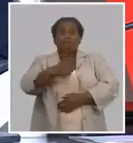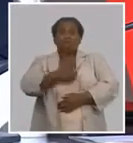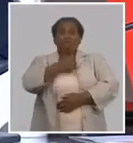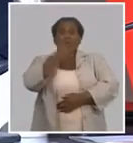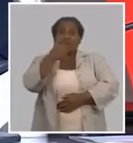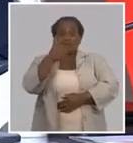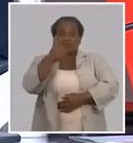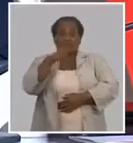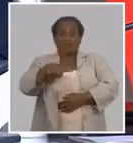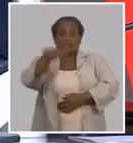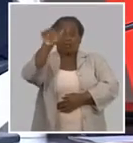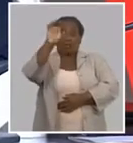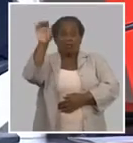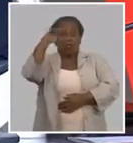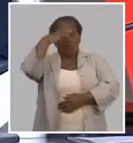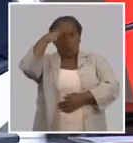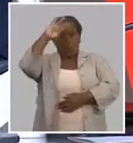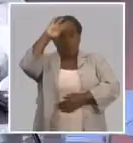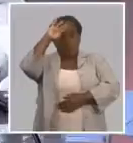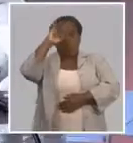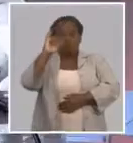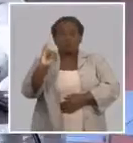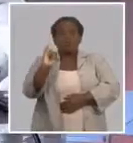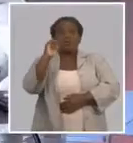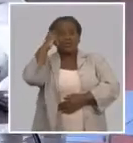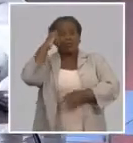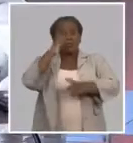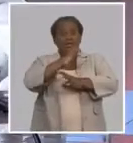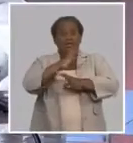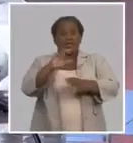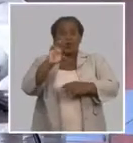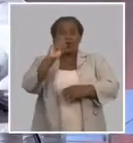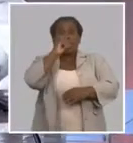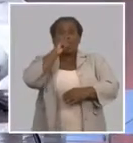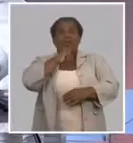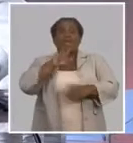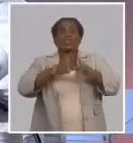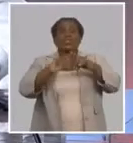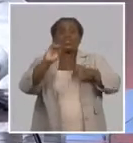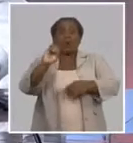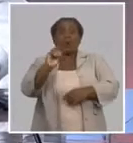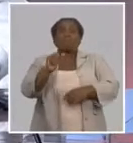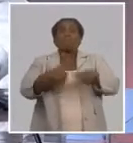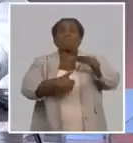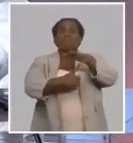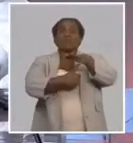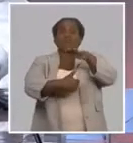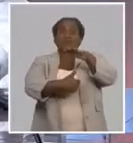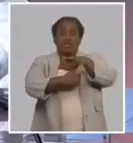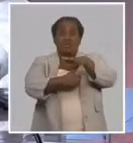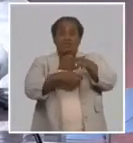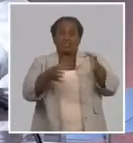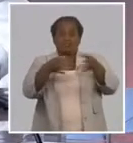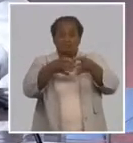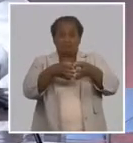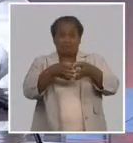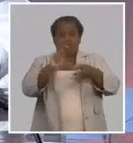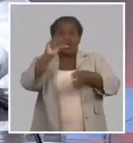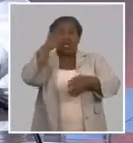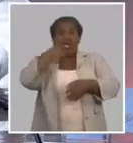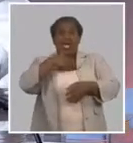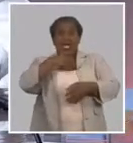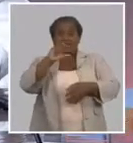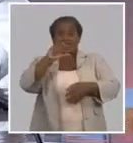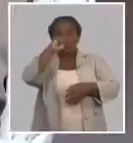de aeronáutica civil de cuba el ingeniero roberto peña samper presidente de la corporación de la aviación cubana casa